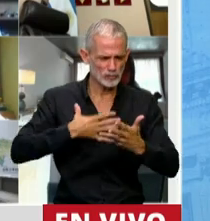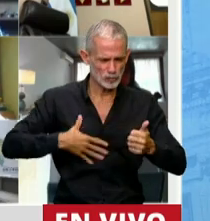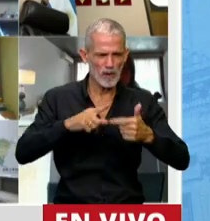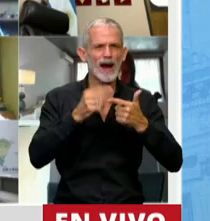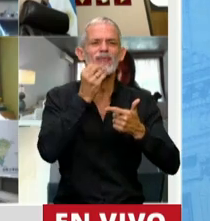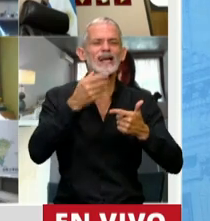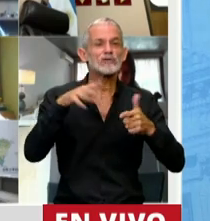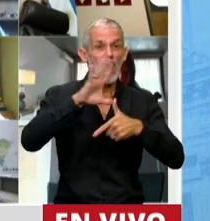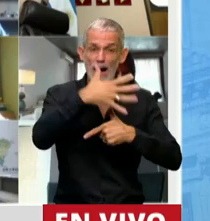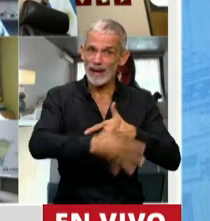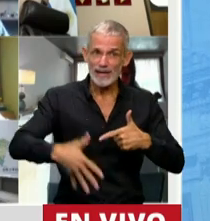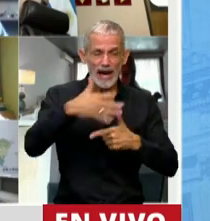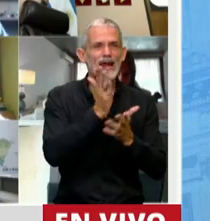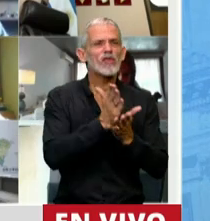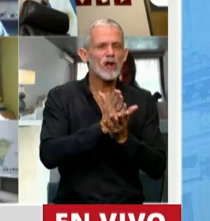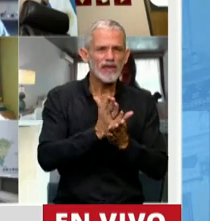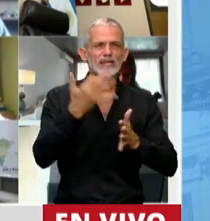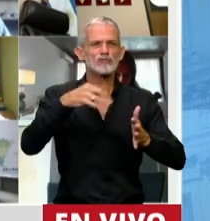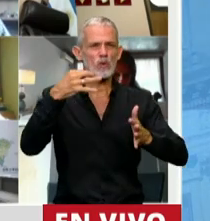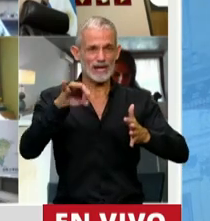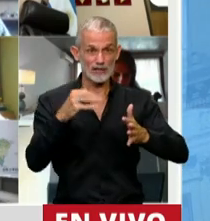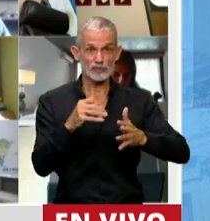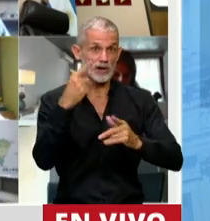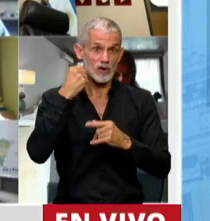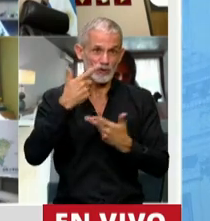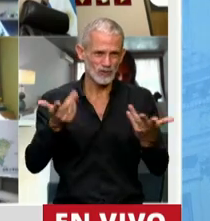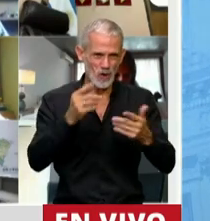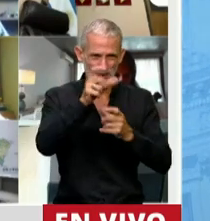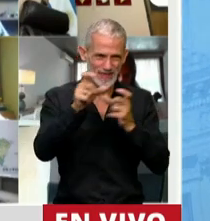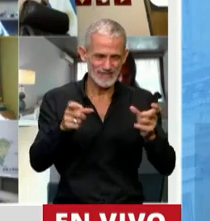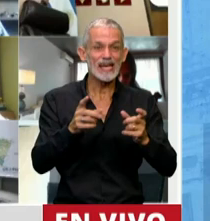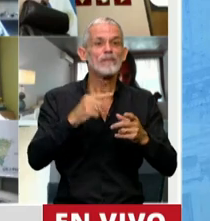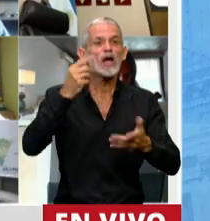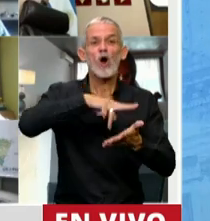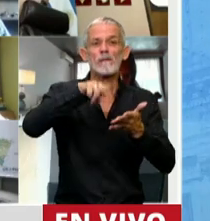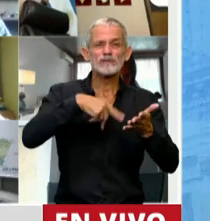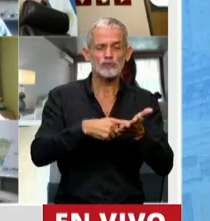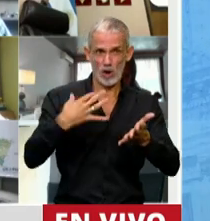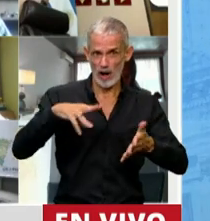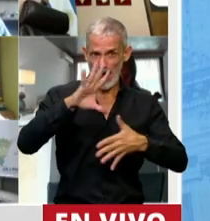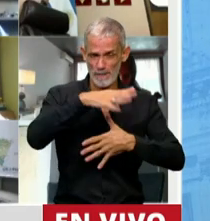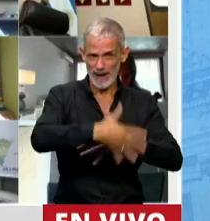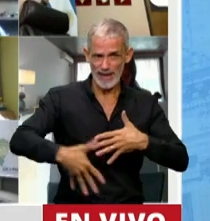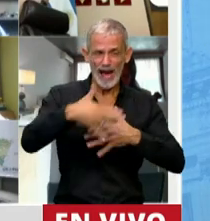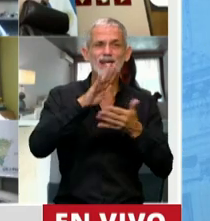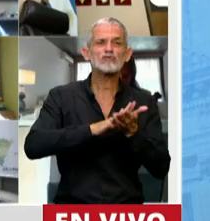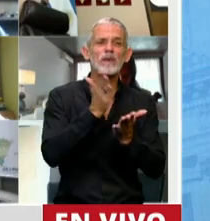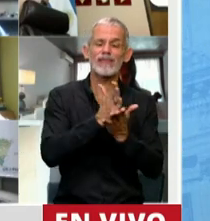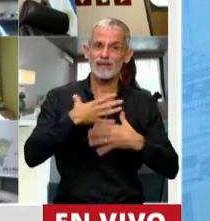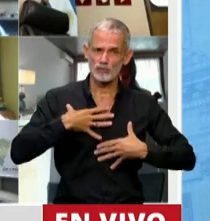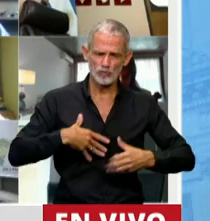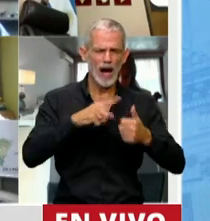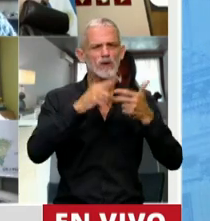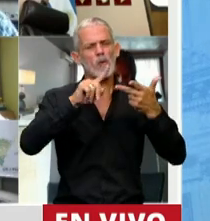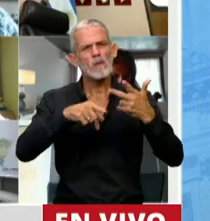la Declaración Americana de los Derechos y Deberes de los Hombres, la Convención Americana sobre los derechos humanos,